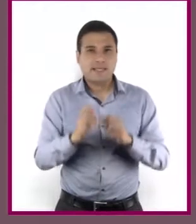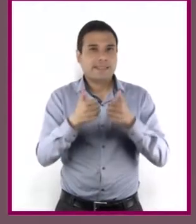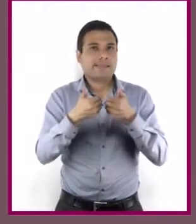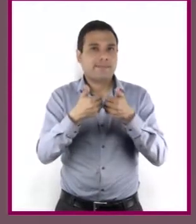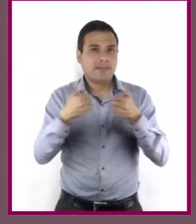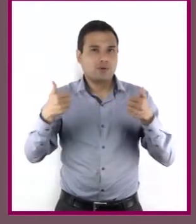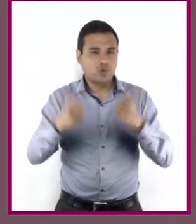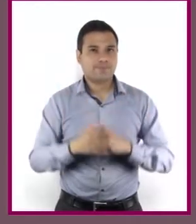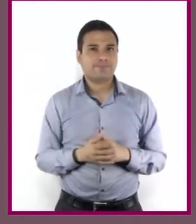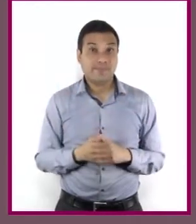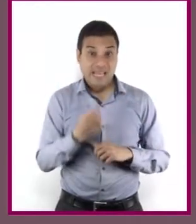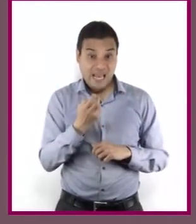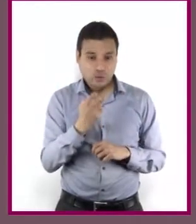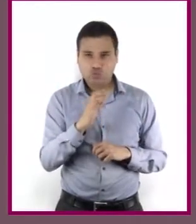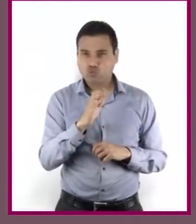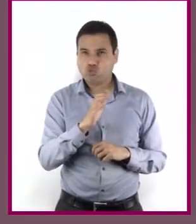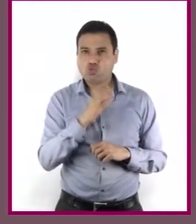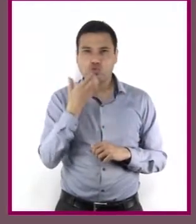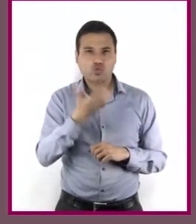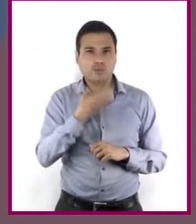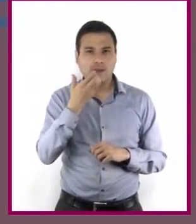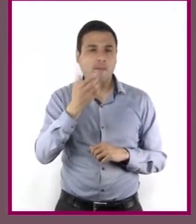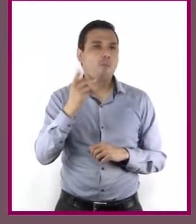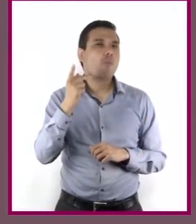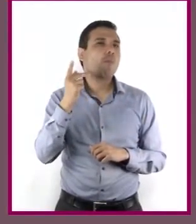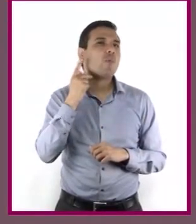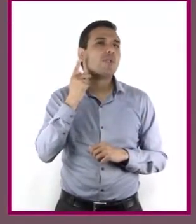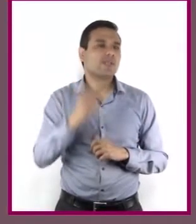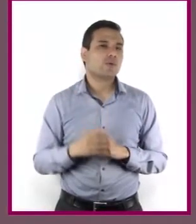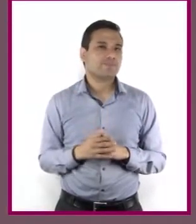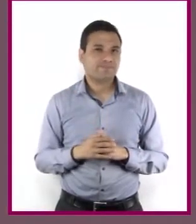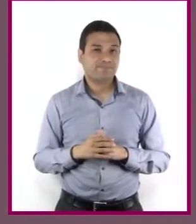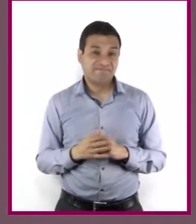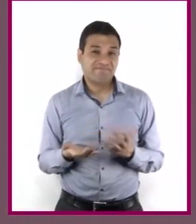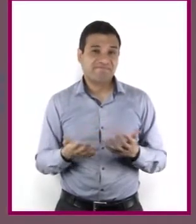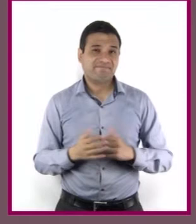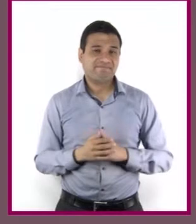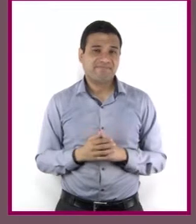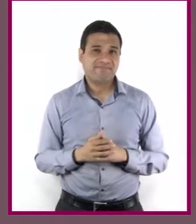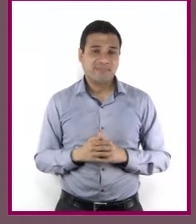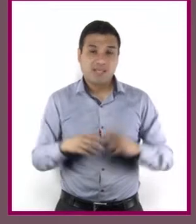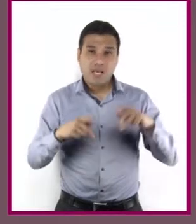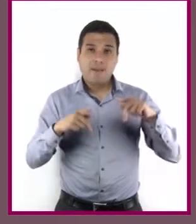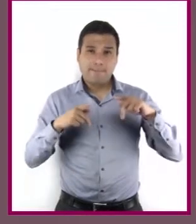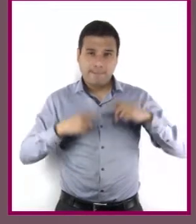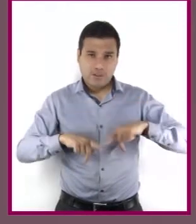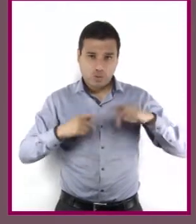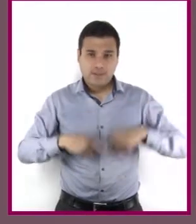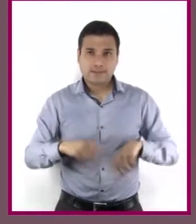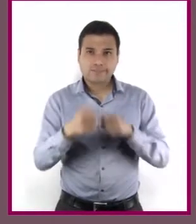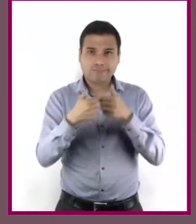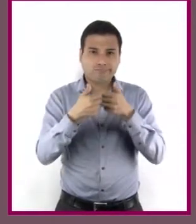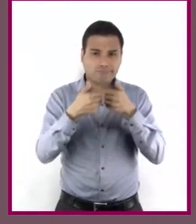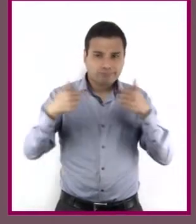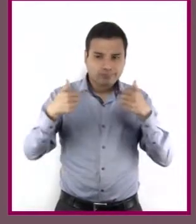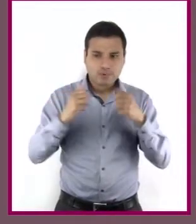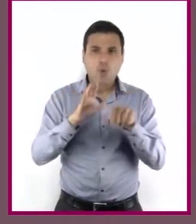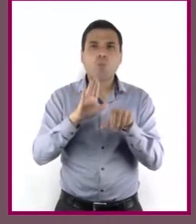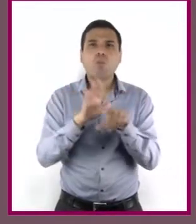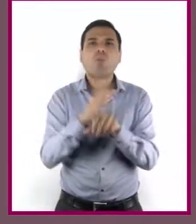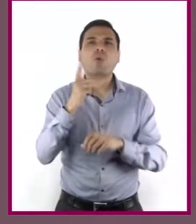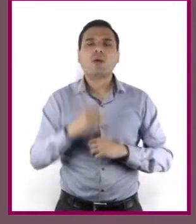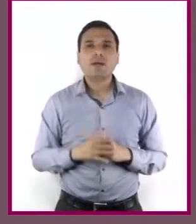un régimen político y social basado en la segregación o separación de la población por motivos raciales